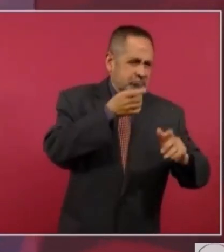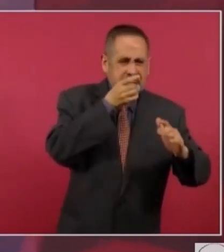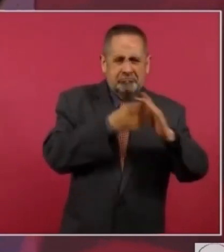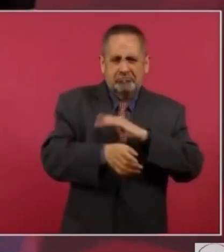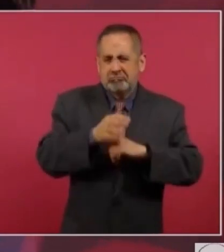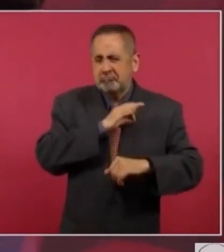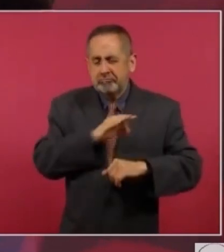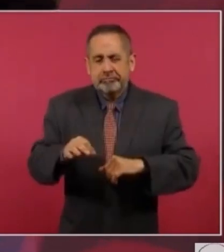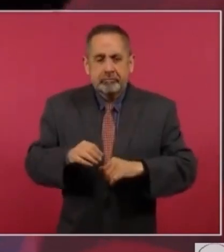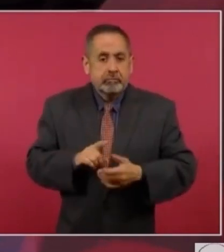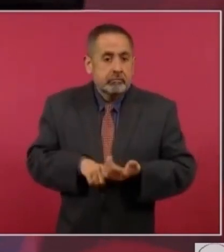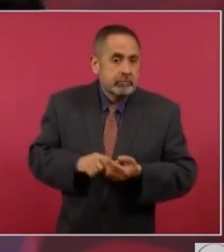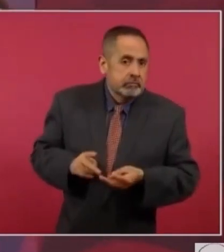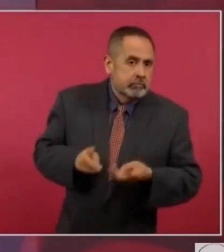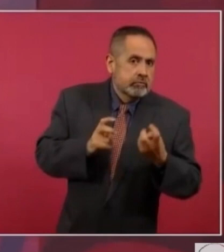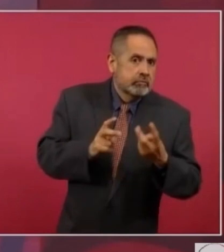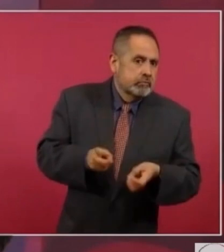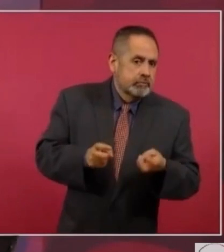Y